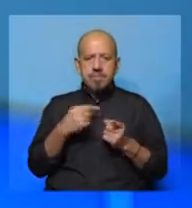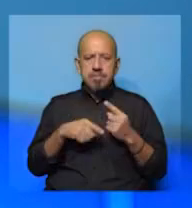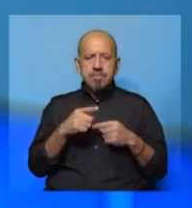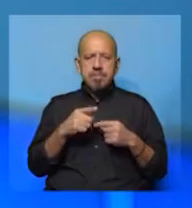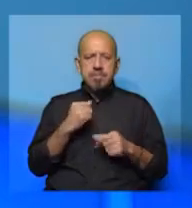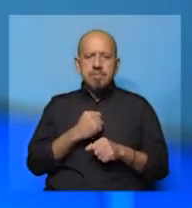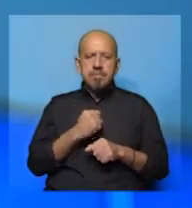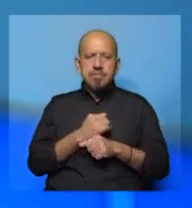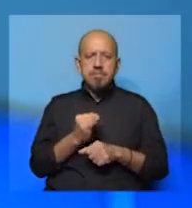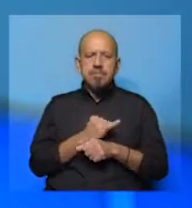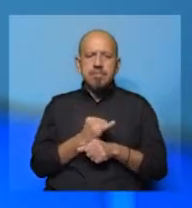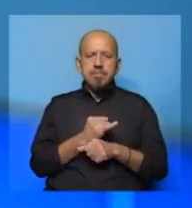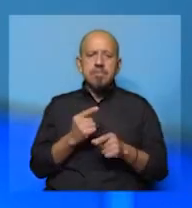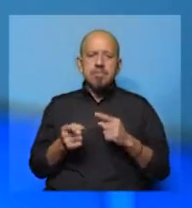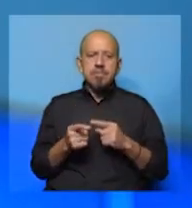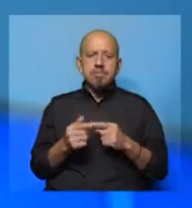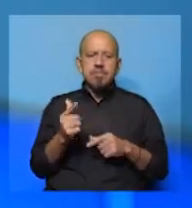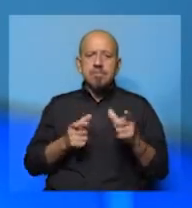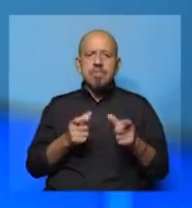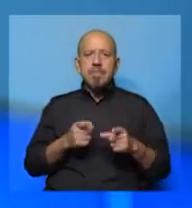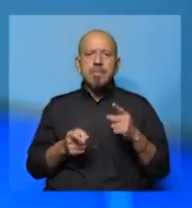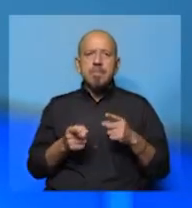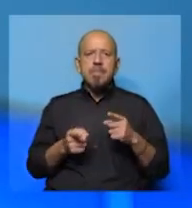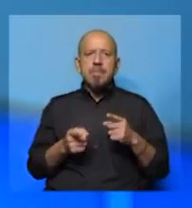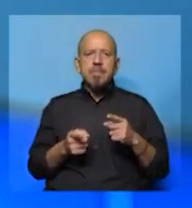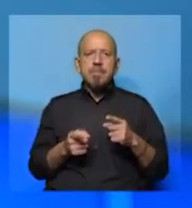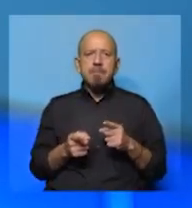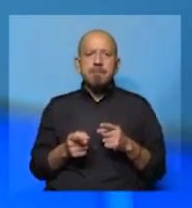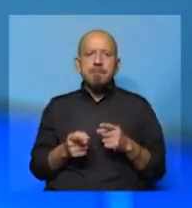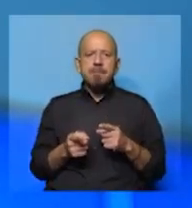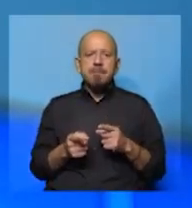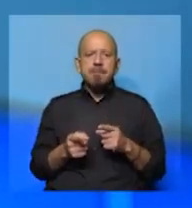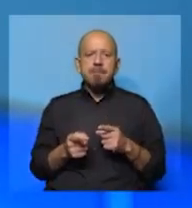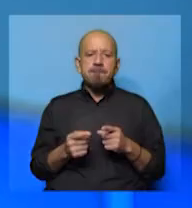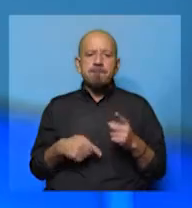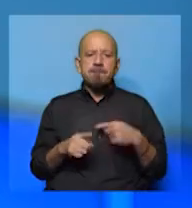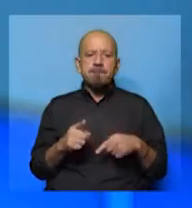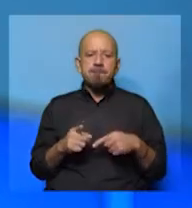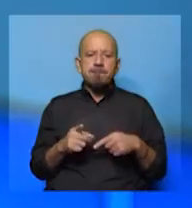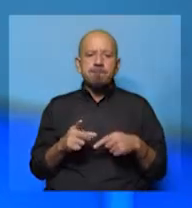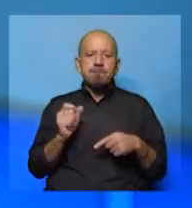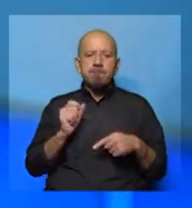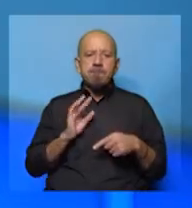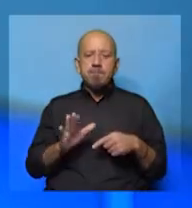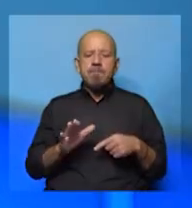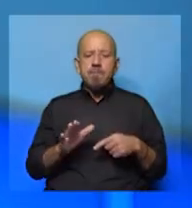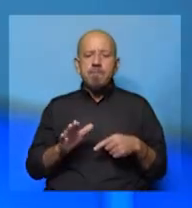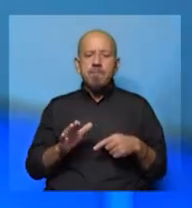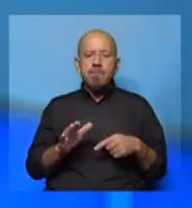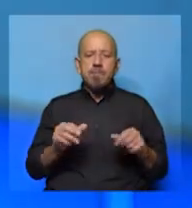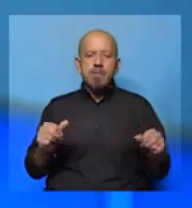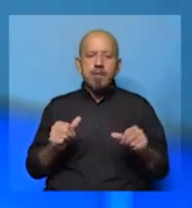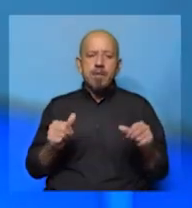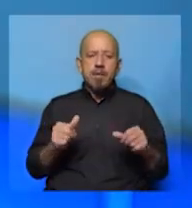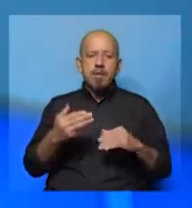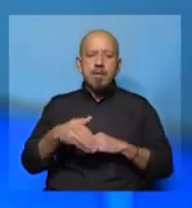trabaja en instituciones la gente que trabaja Además este con los propios con las propias personas en situación de